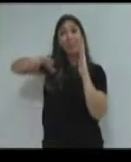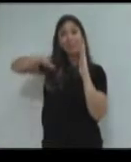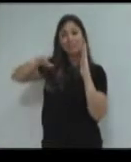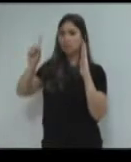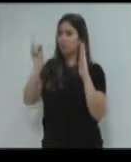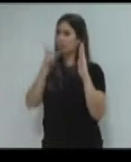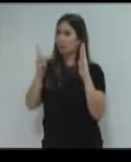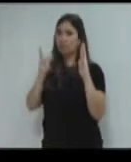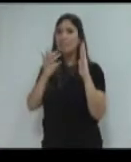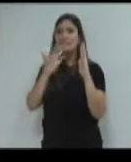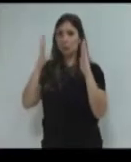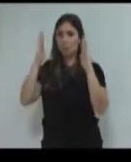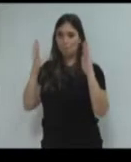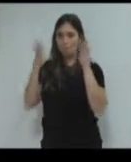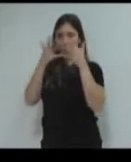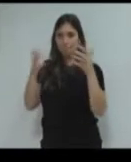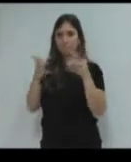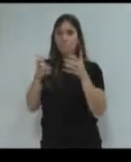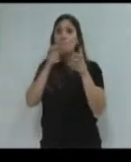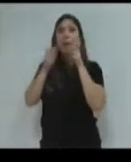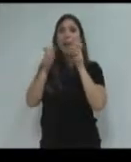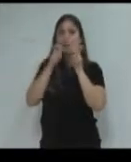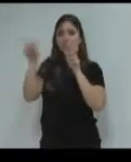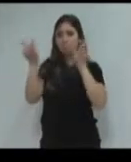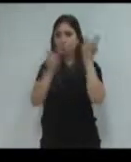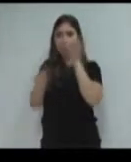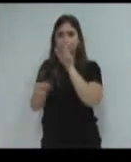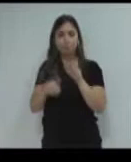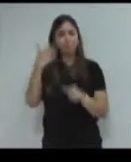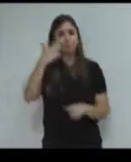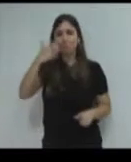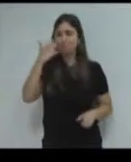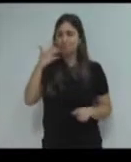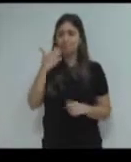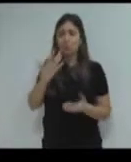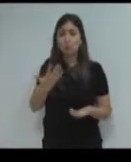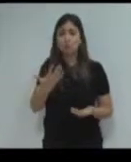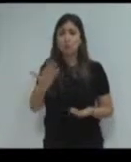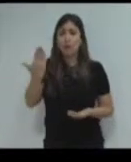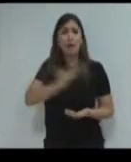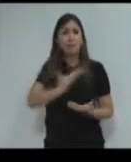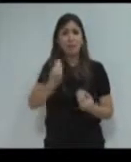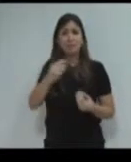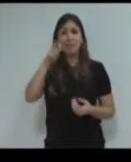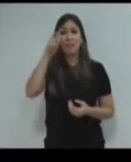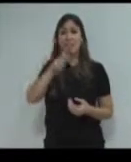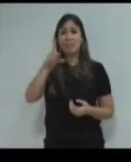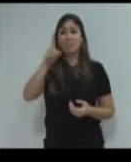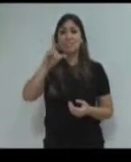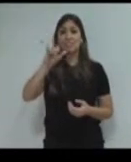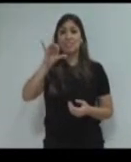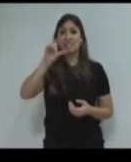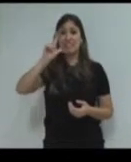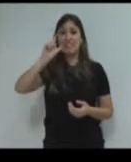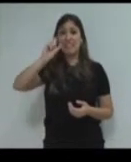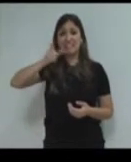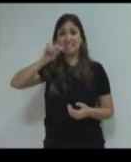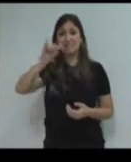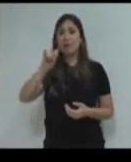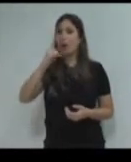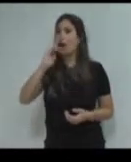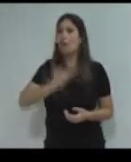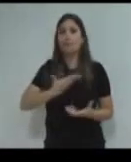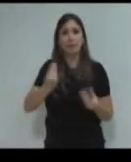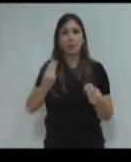letras y palabras siempre sea la misma y no se produzca esa distorsión. Eso, por ejemplo, afecta mucho a personas disléxicas.